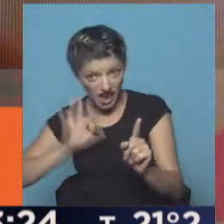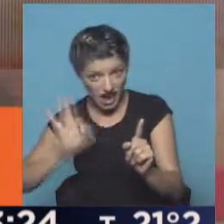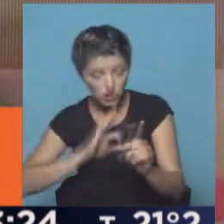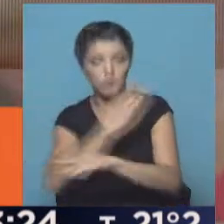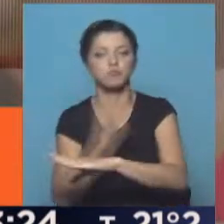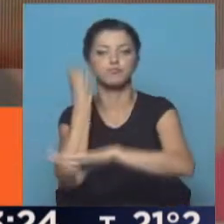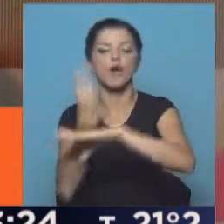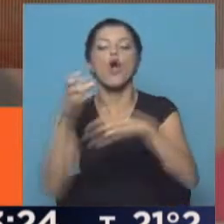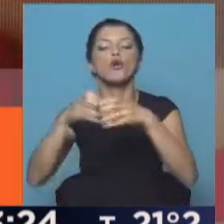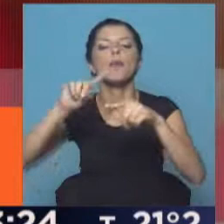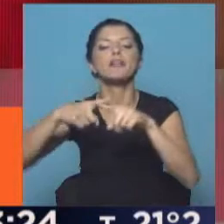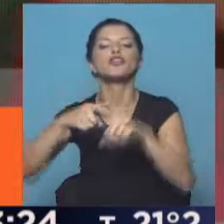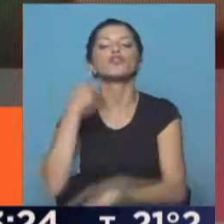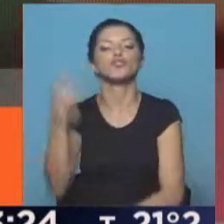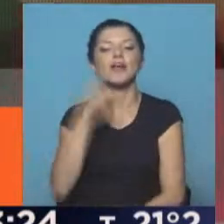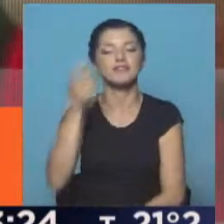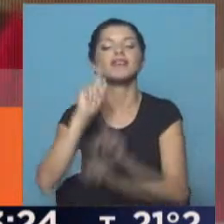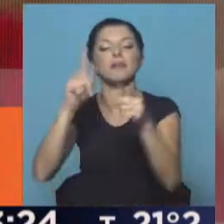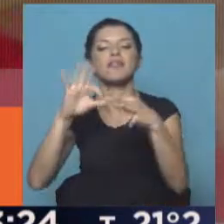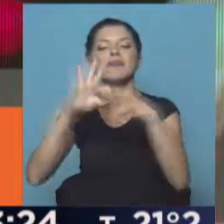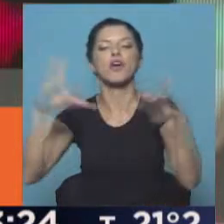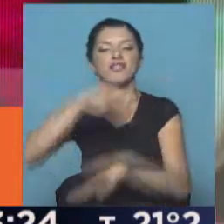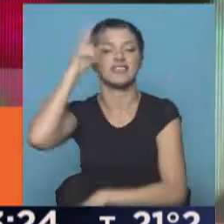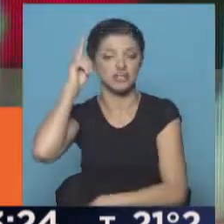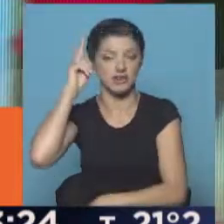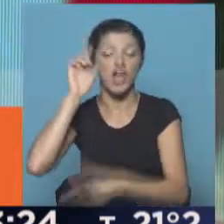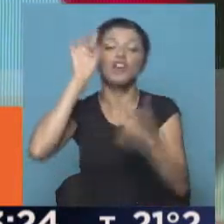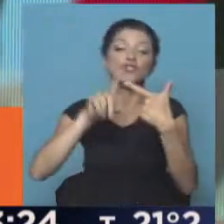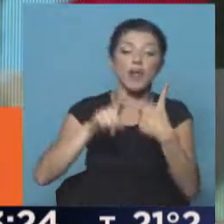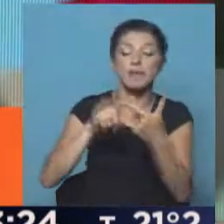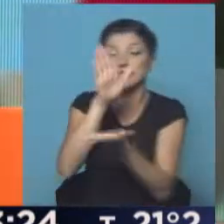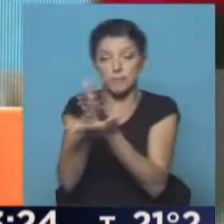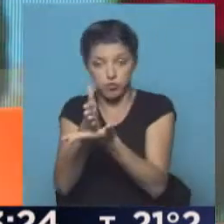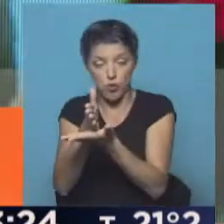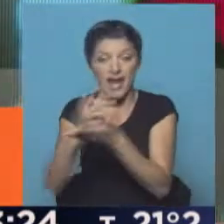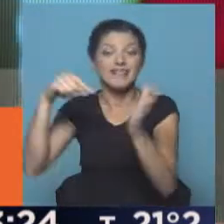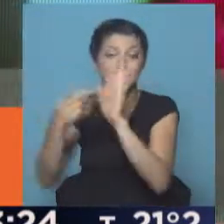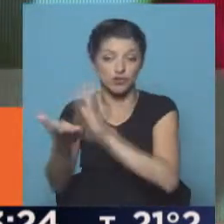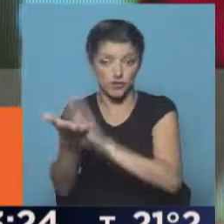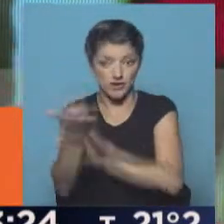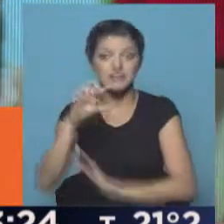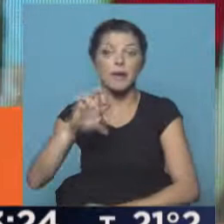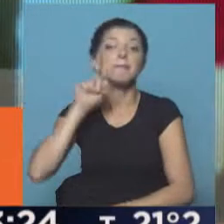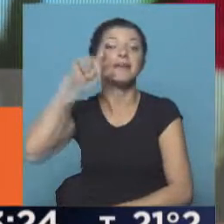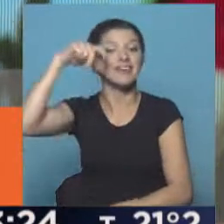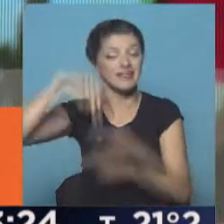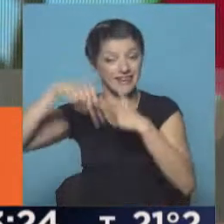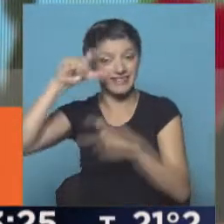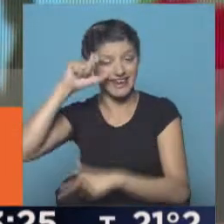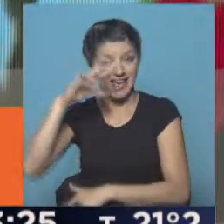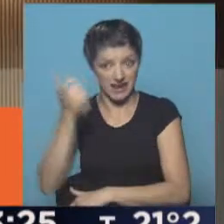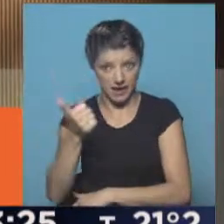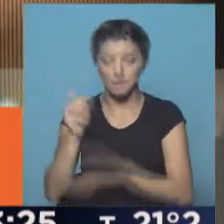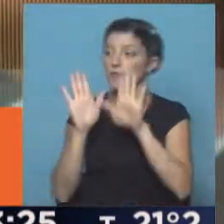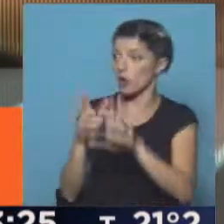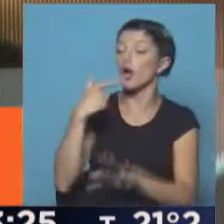el Partido Socialista y la Democracia Chilena, solo interrumpidos por el periodo de la centroderecha de Sebastián Piñera. Y Marco Enrique Ominami es